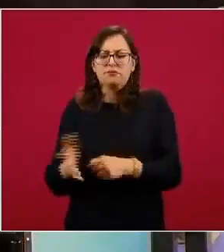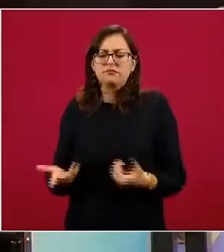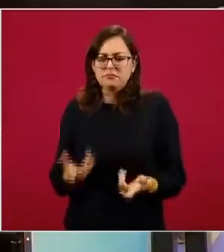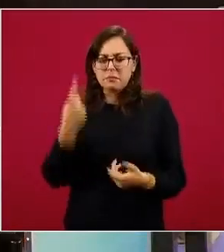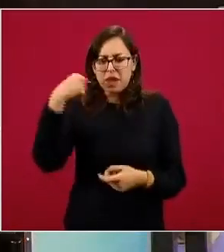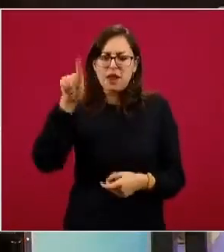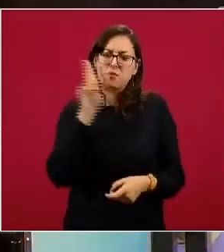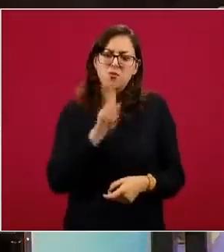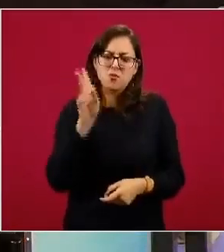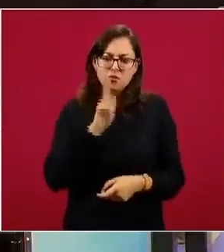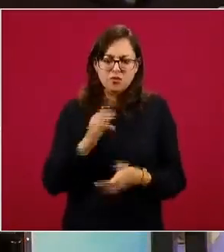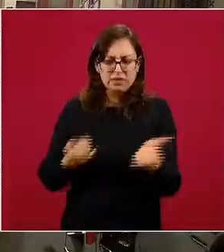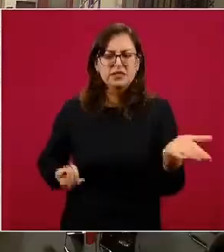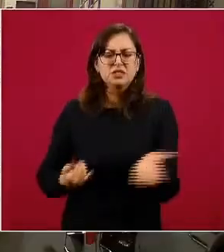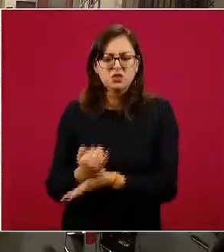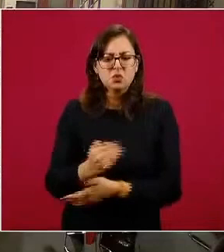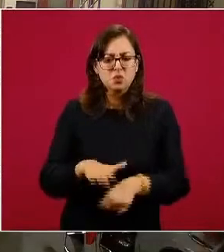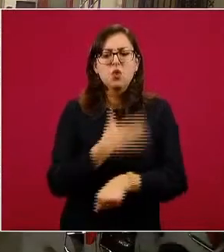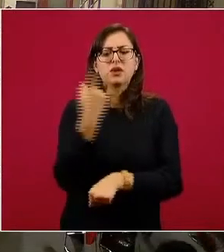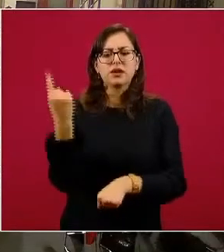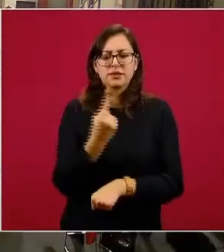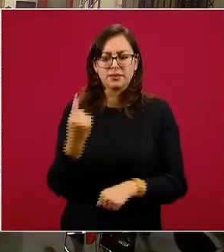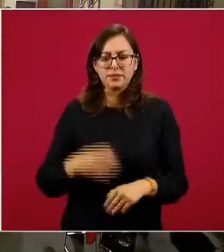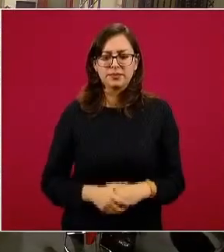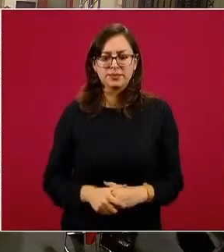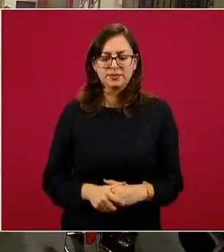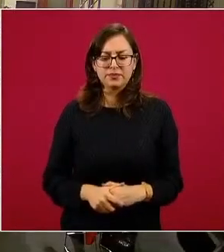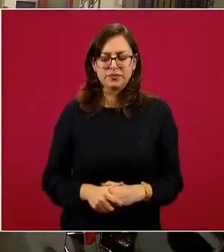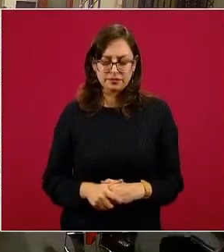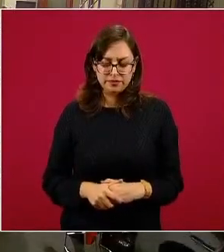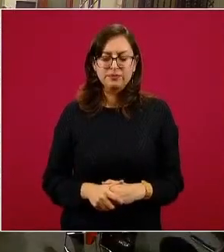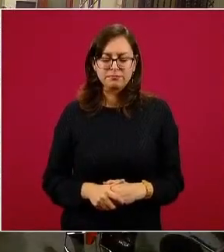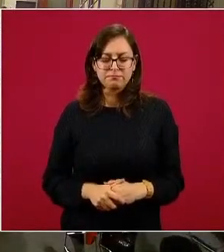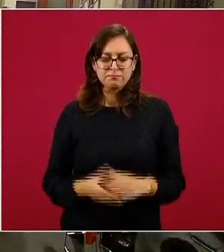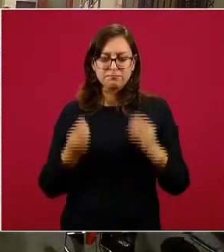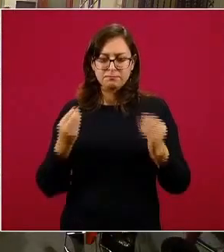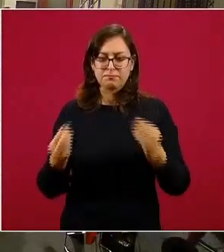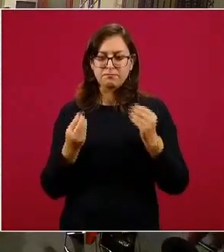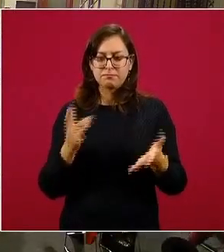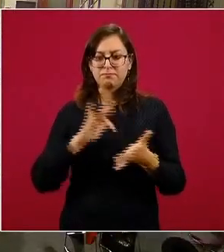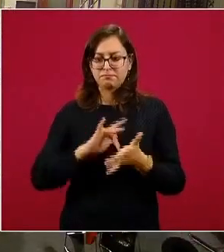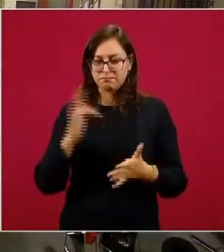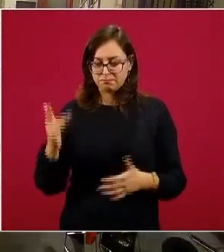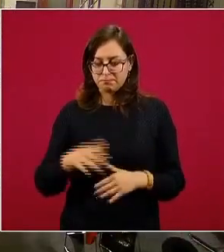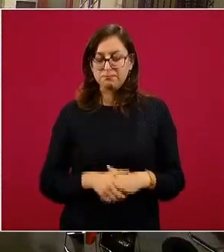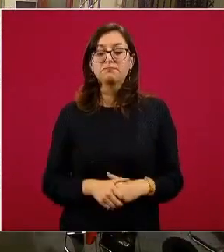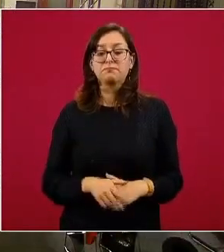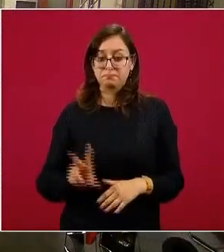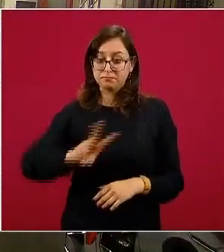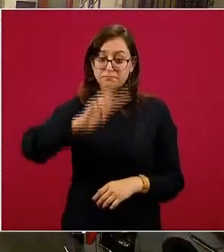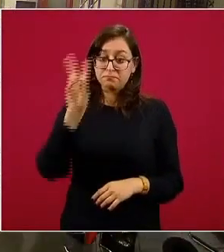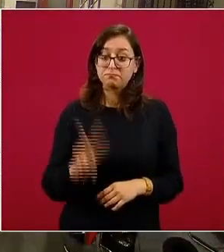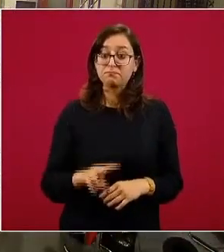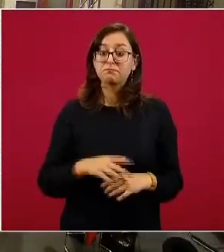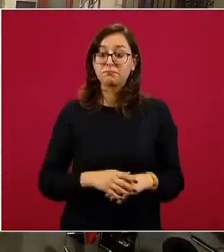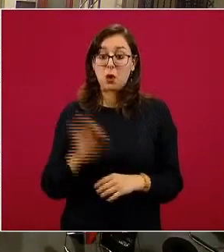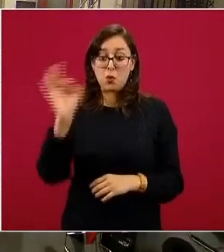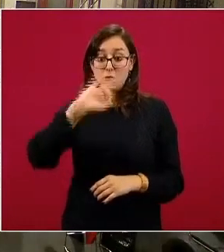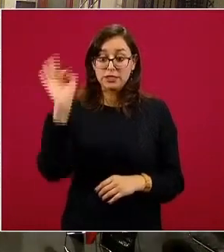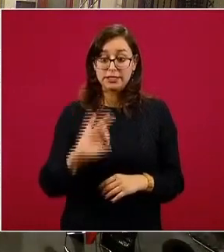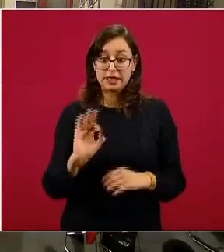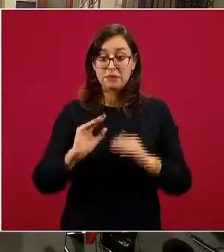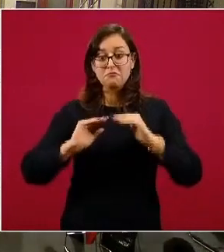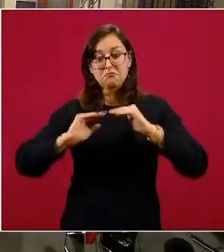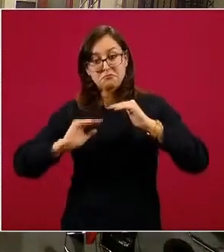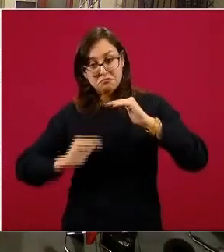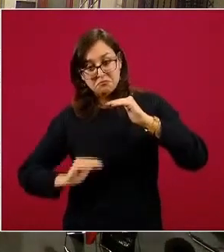para decidirlo así. Gracias. Sí, muchas gracias. En relación a la primera pregunta, efectivamente, el porcentaje de positividad